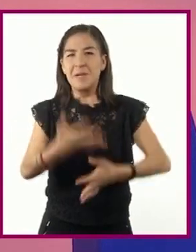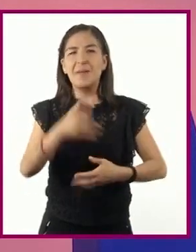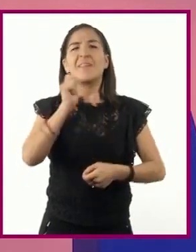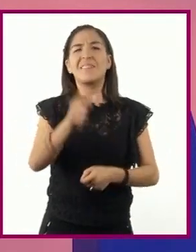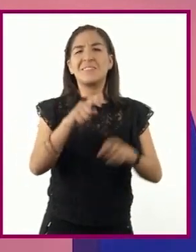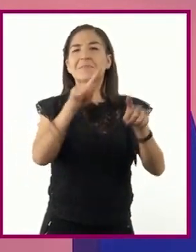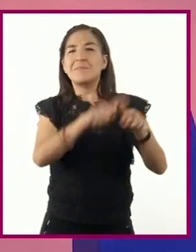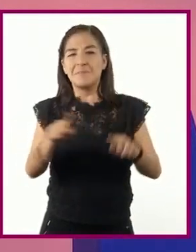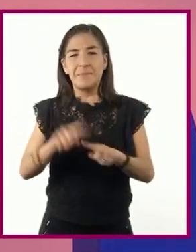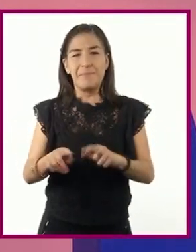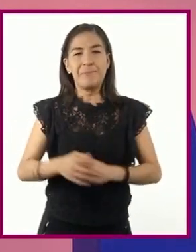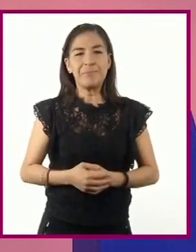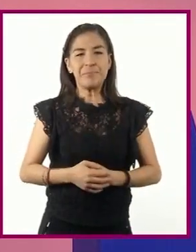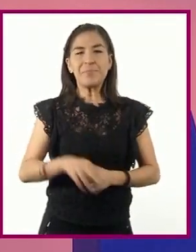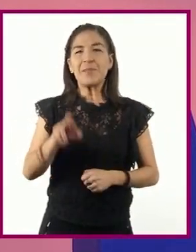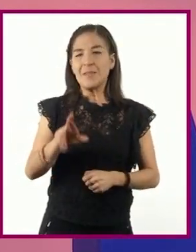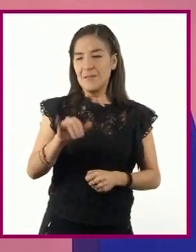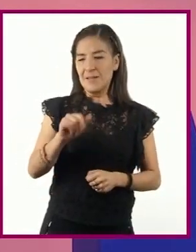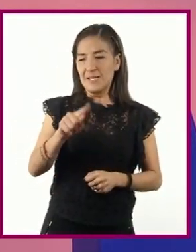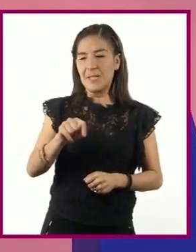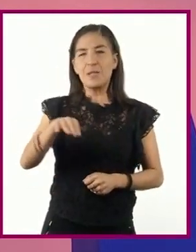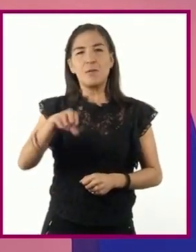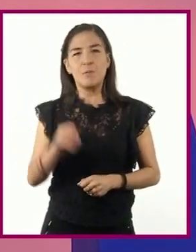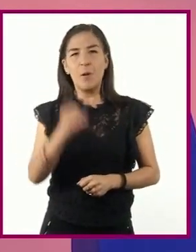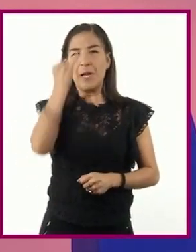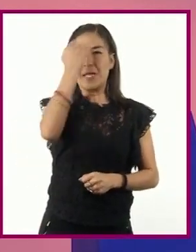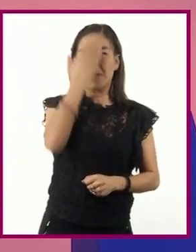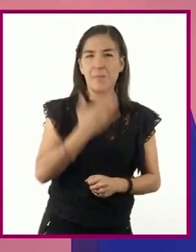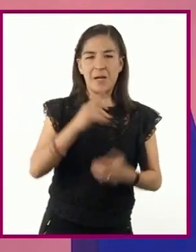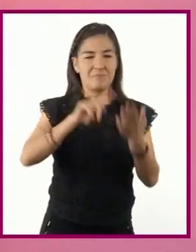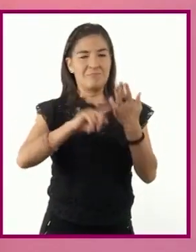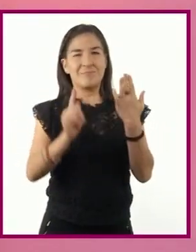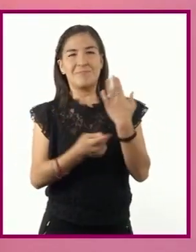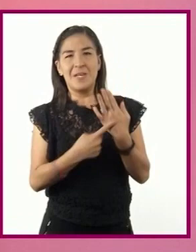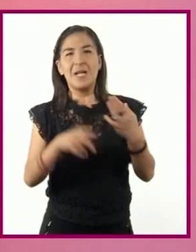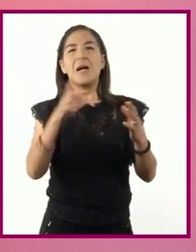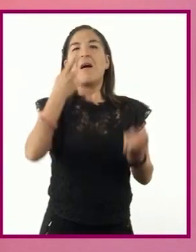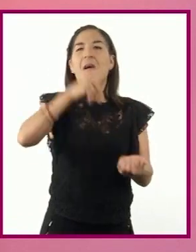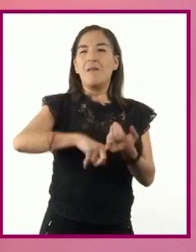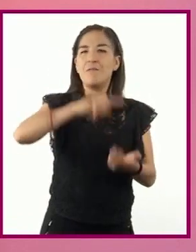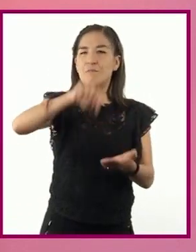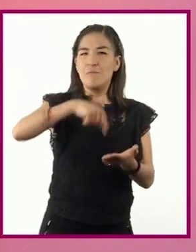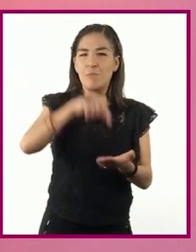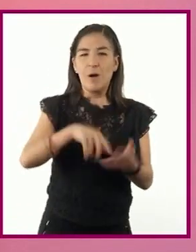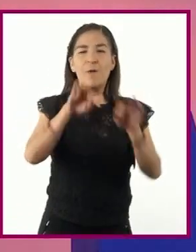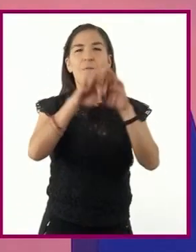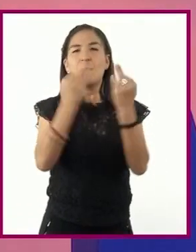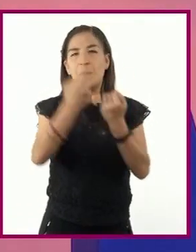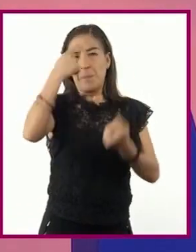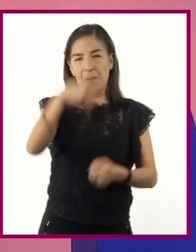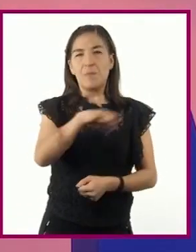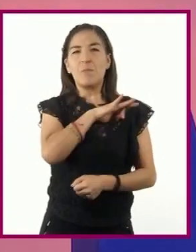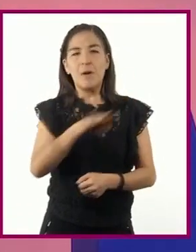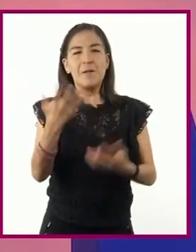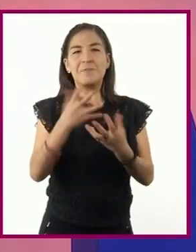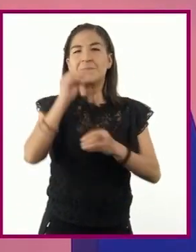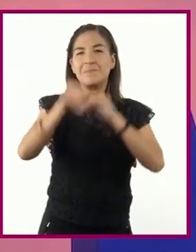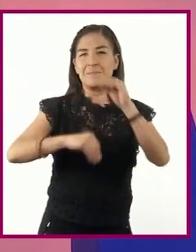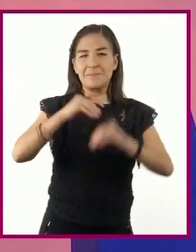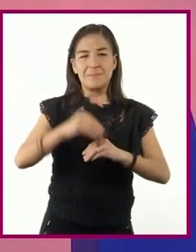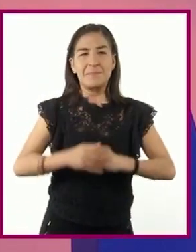retoman aspectos como el ritmo, la imagen, la metáfora, el espacio y la forma para lograr una